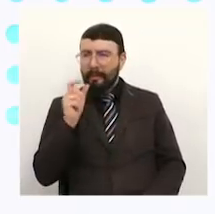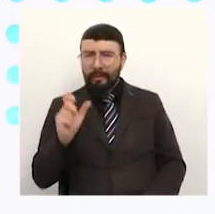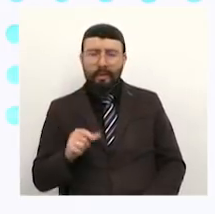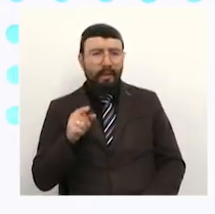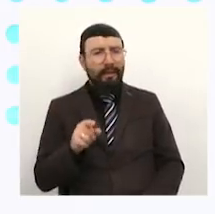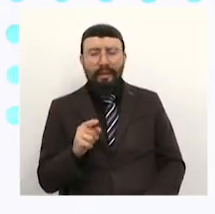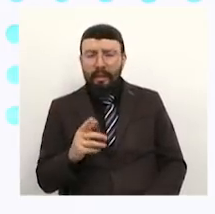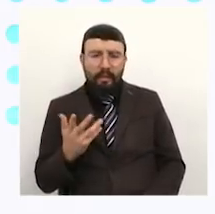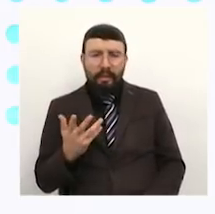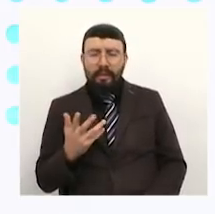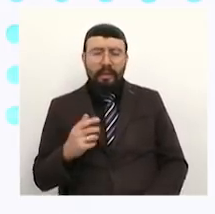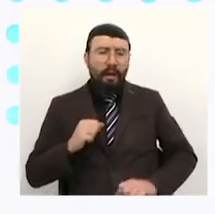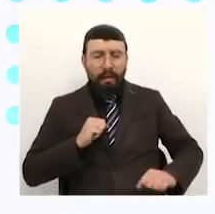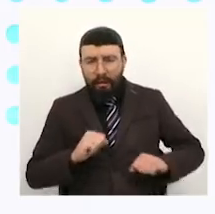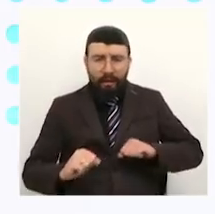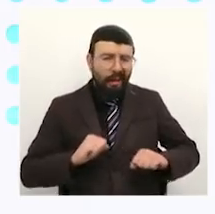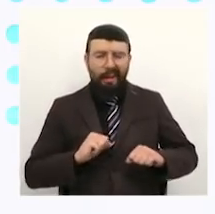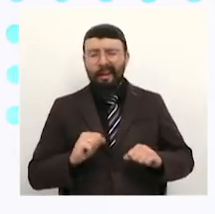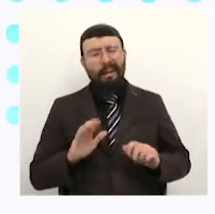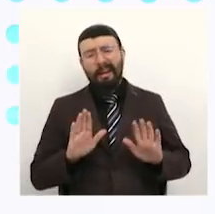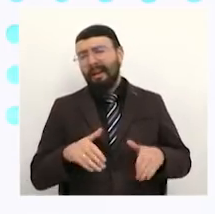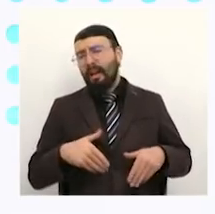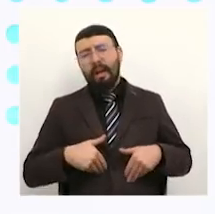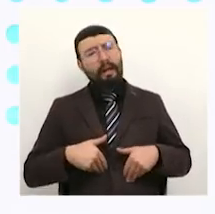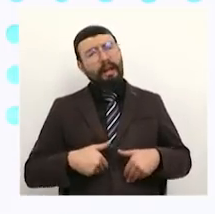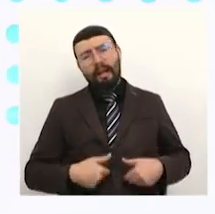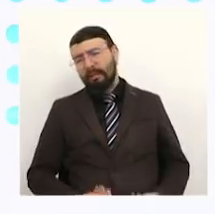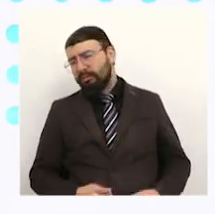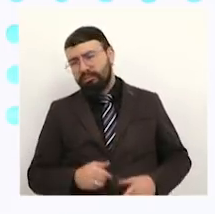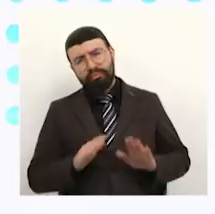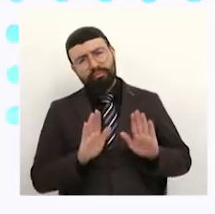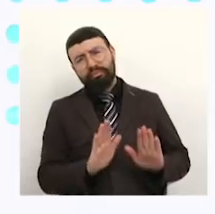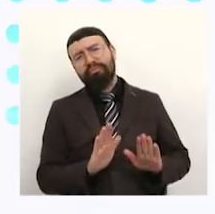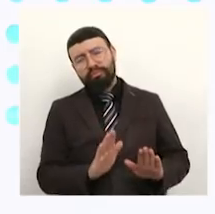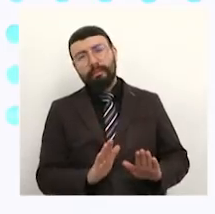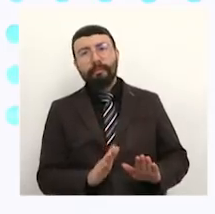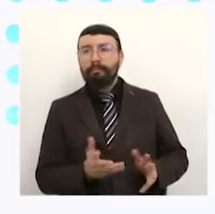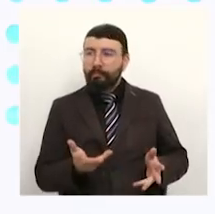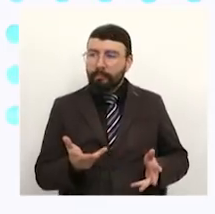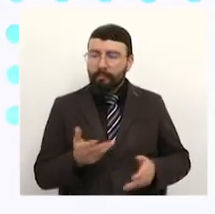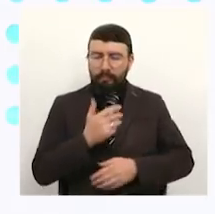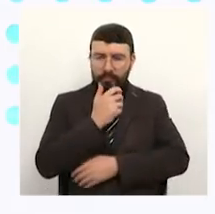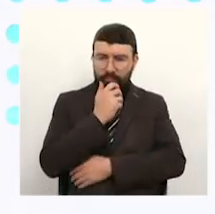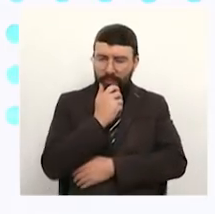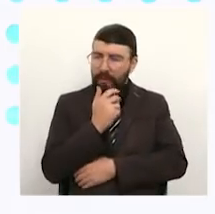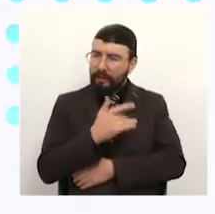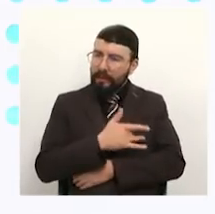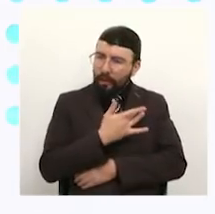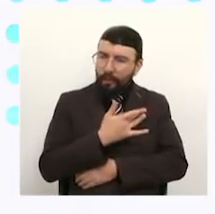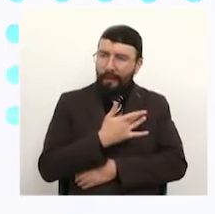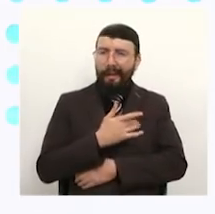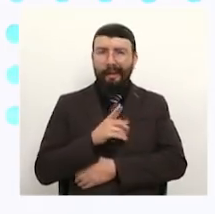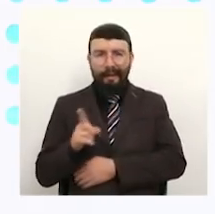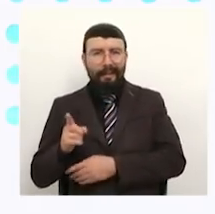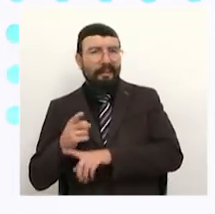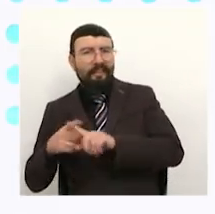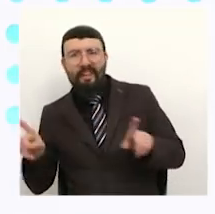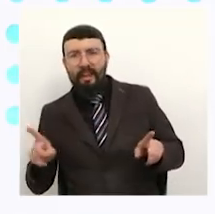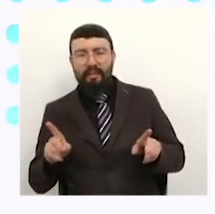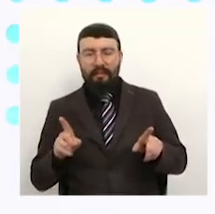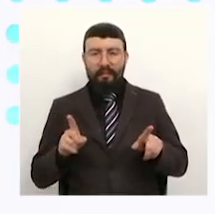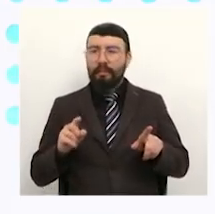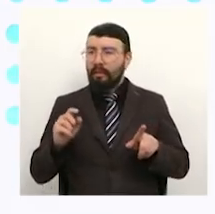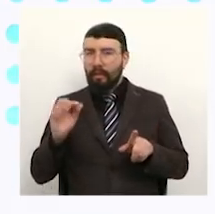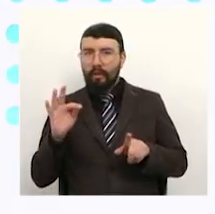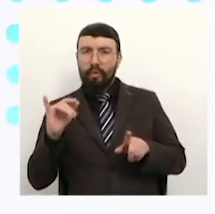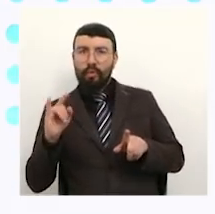bajitos de energía para hacer nuestras actividades y digamos que estos síntomas son los que diferencian una tuberculosis del resto